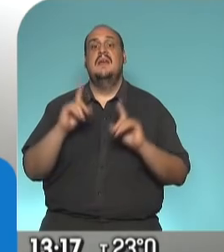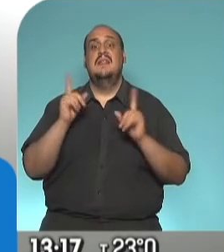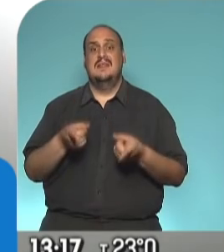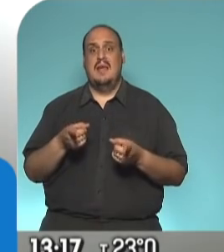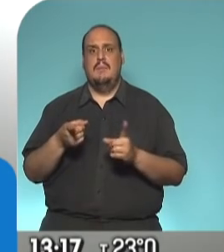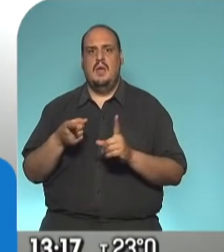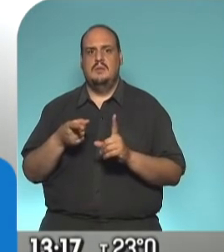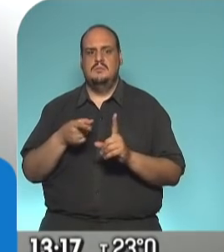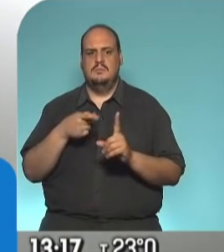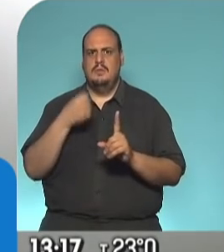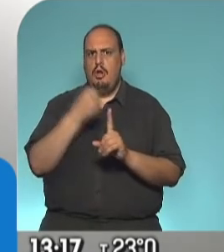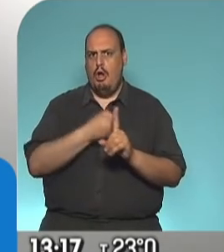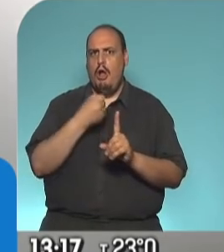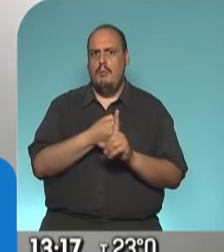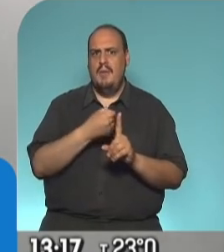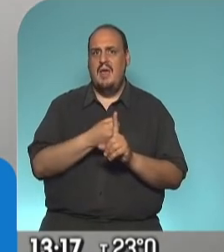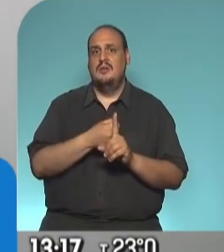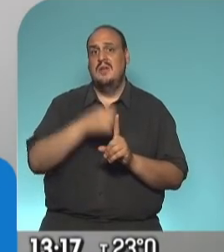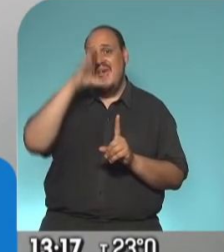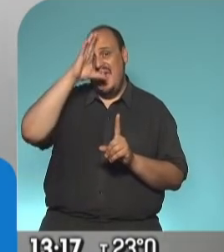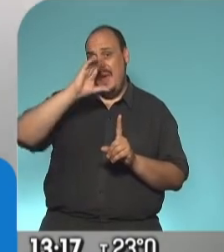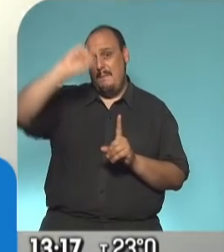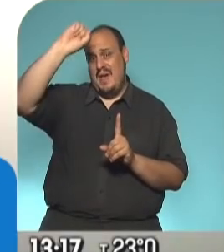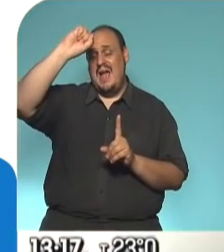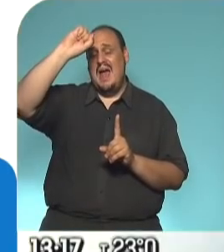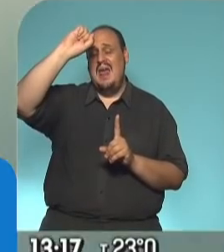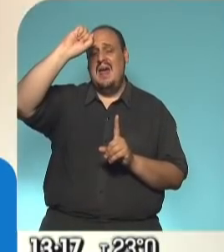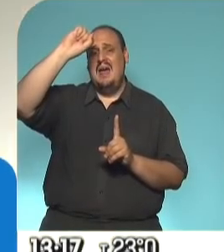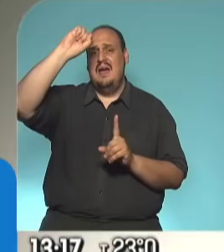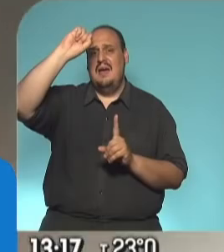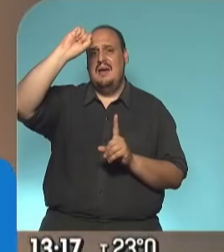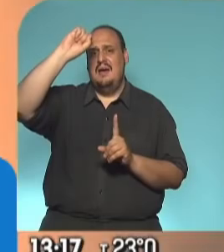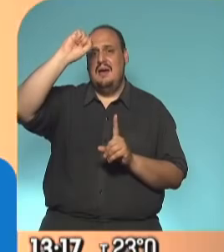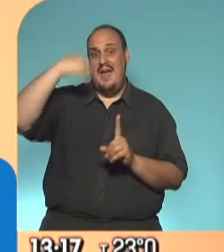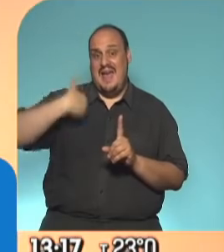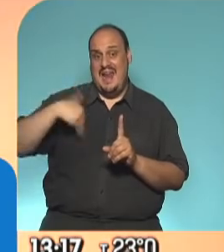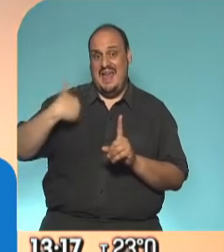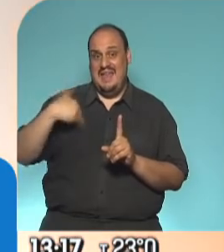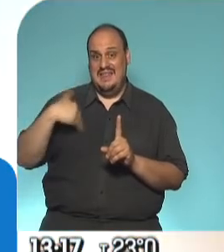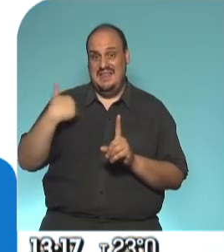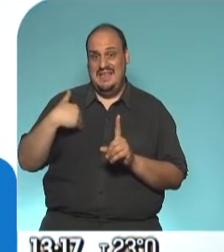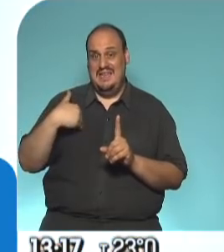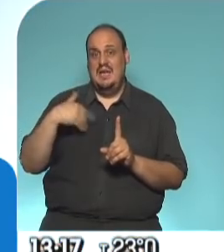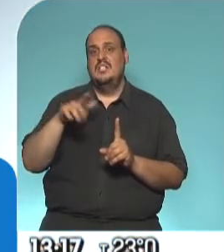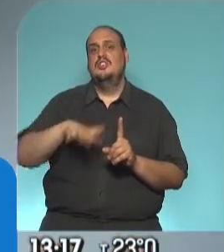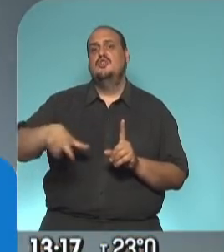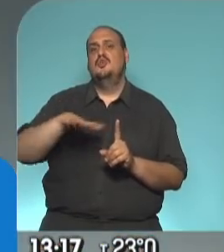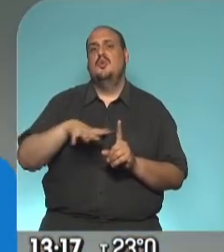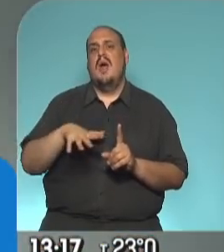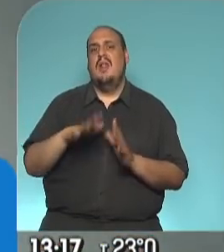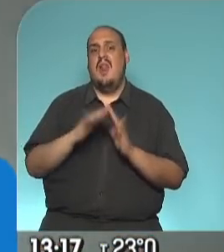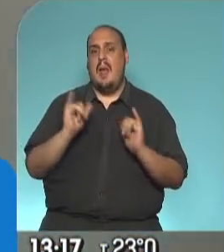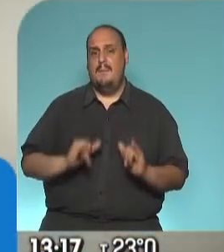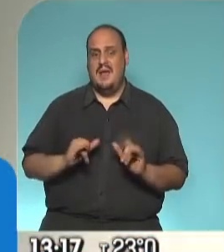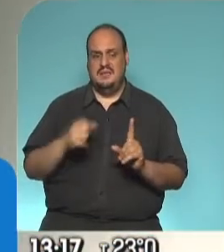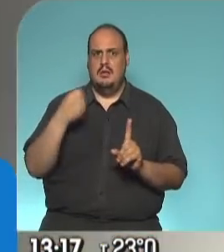golpeado, un funcionario del segundo de la embajada, de la embajada argentina en La Paz, que tuvo que ser también